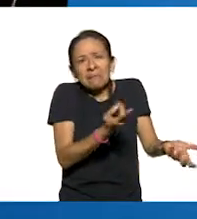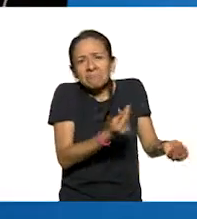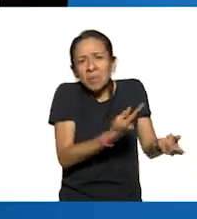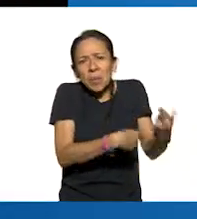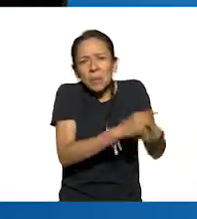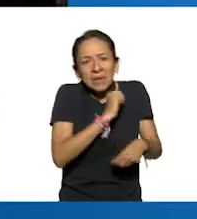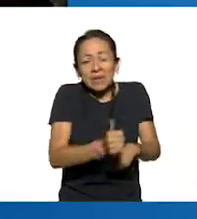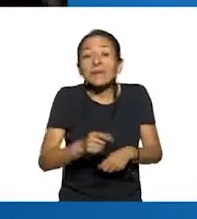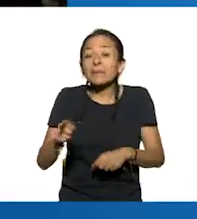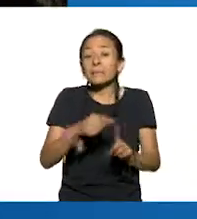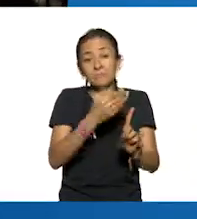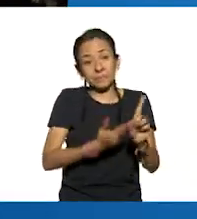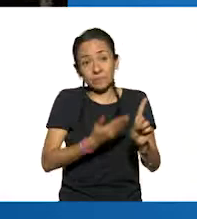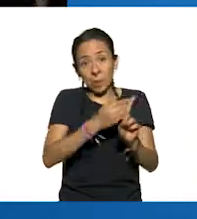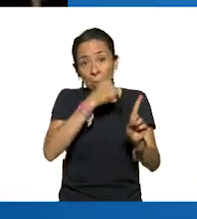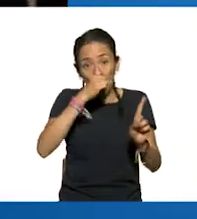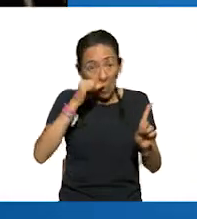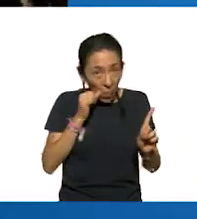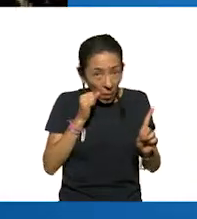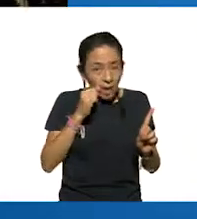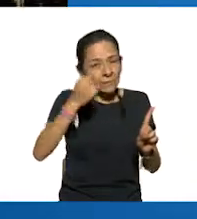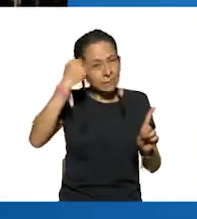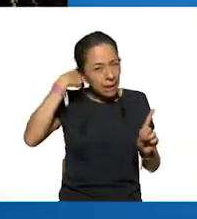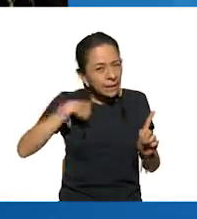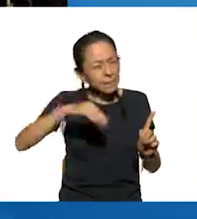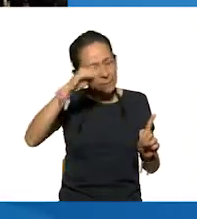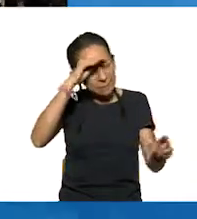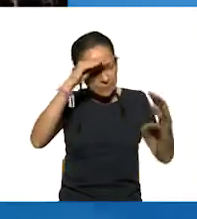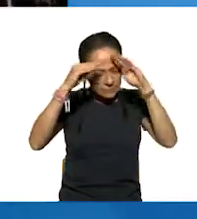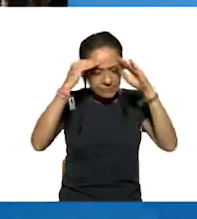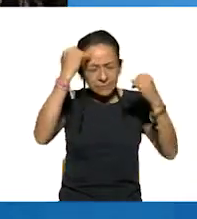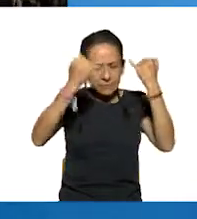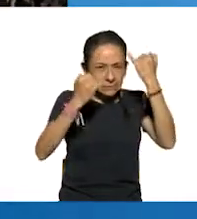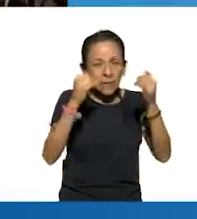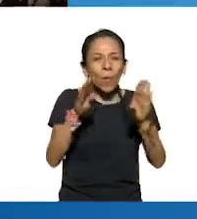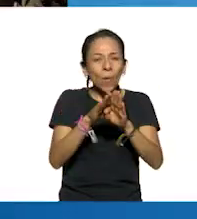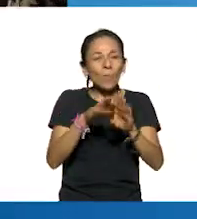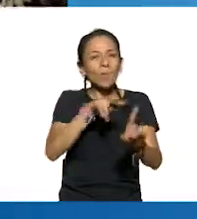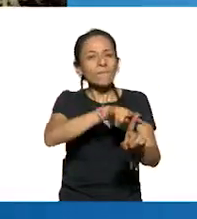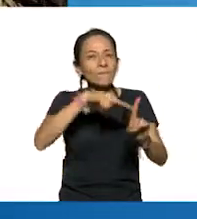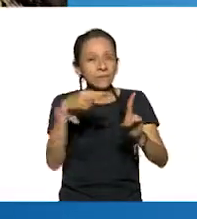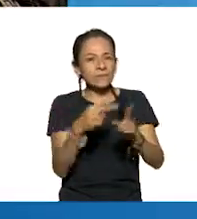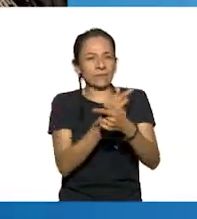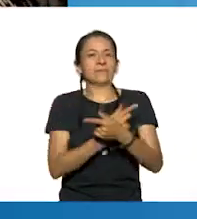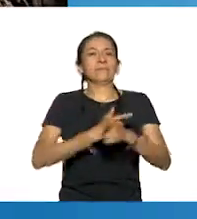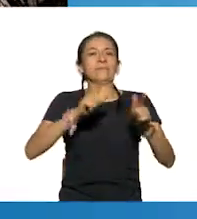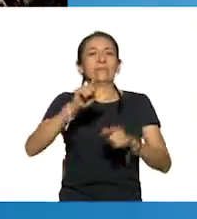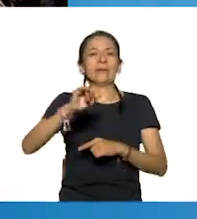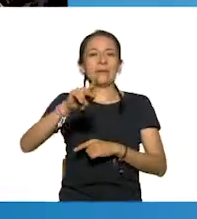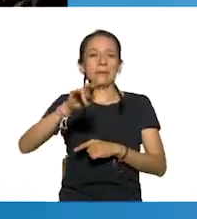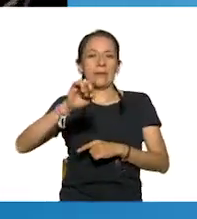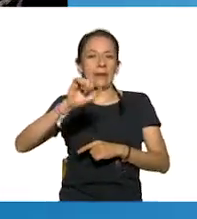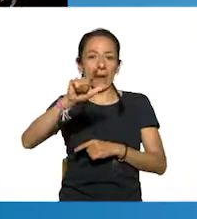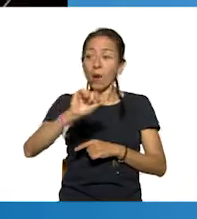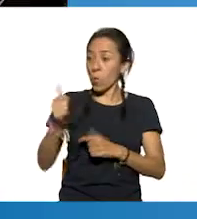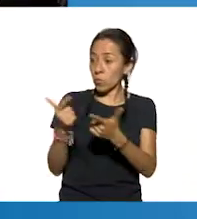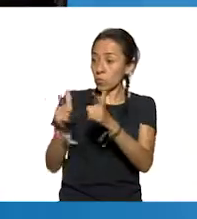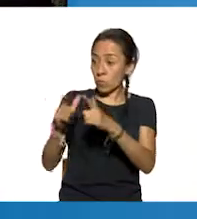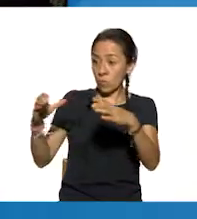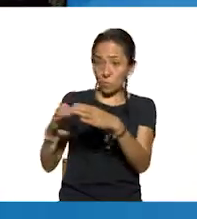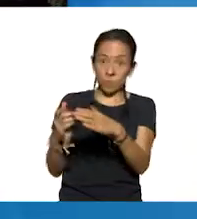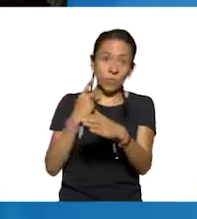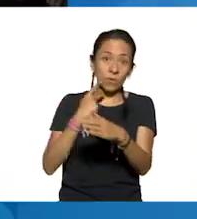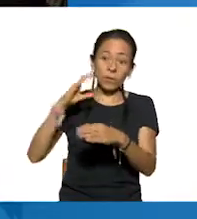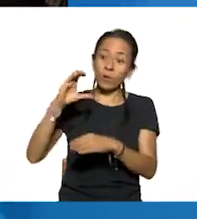pensamiento alrededor de las ideas liberales. El Partido Conservador, en lugar de tener